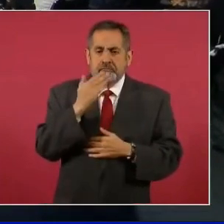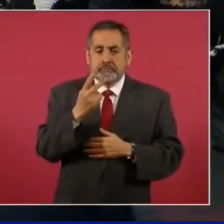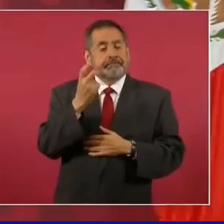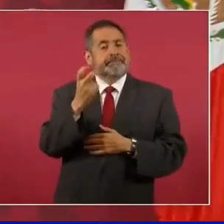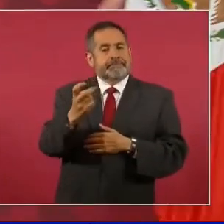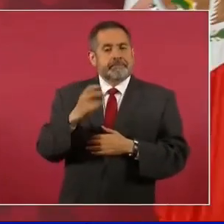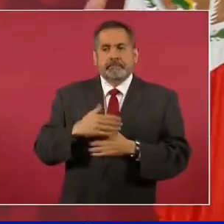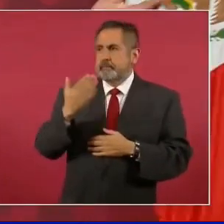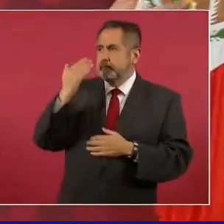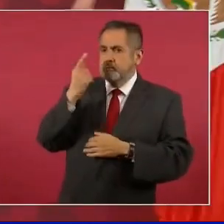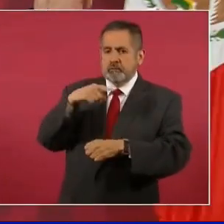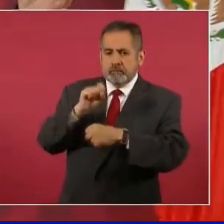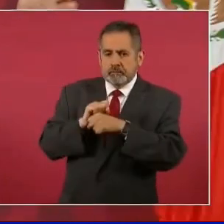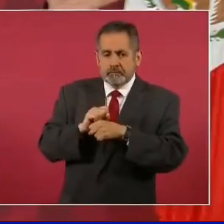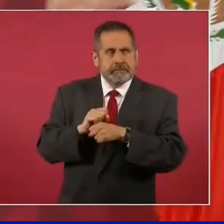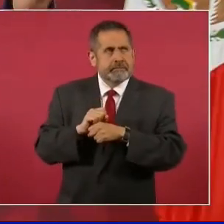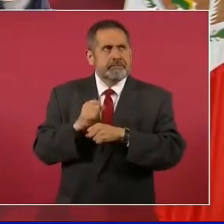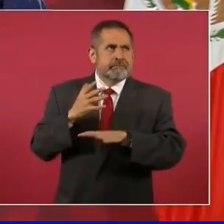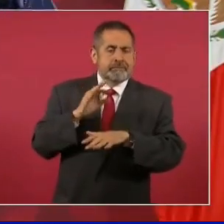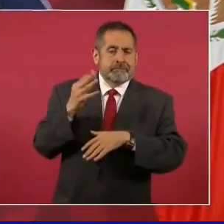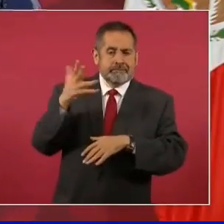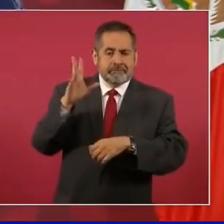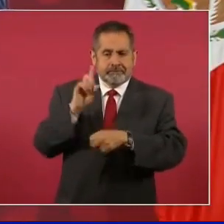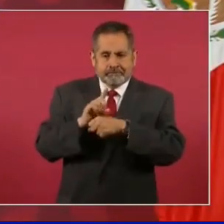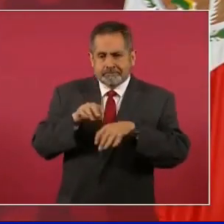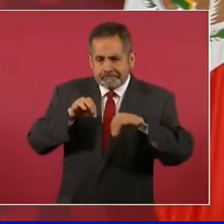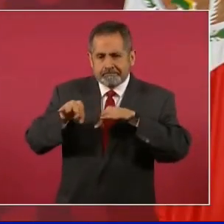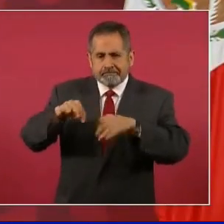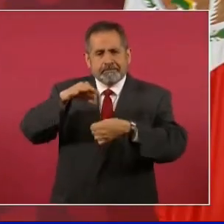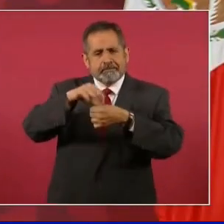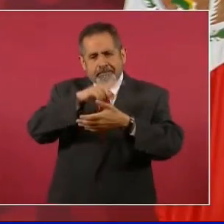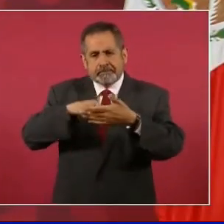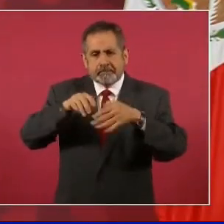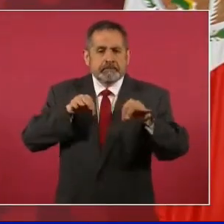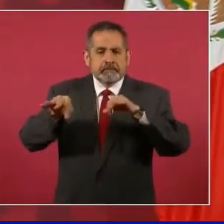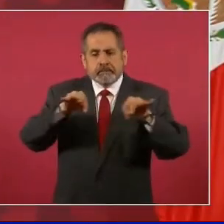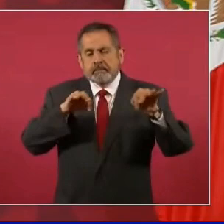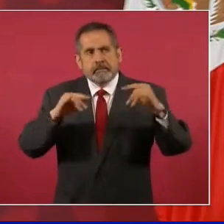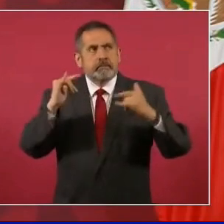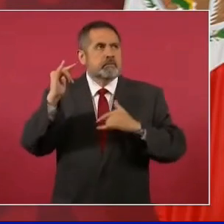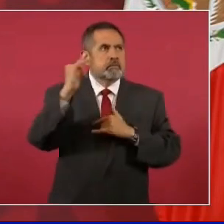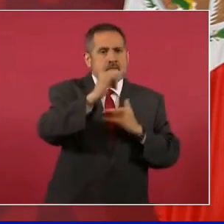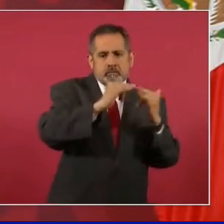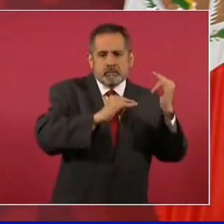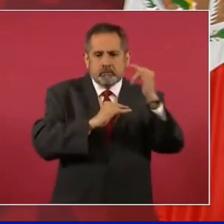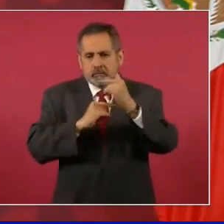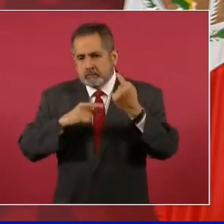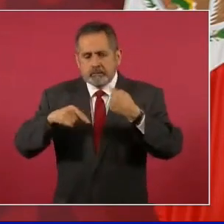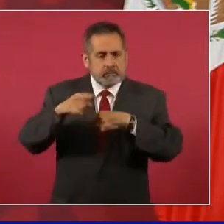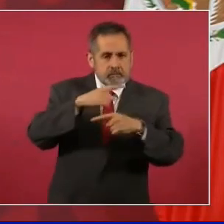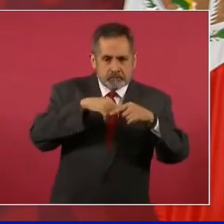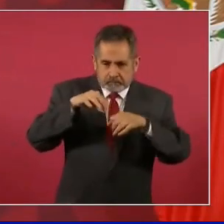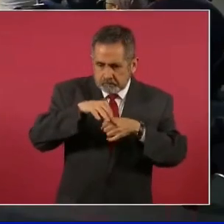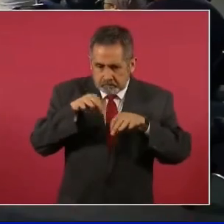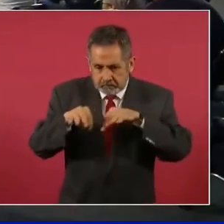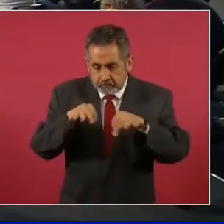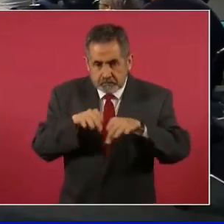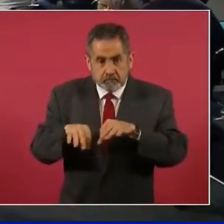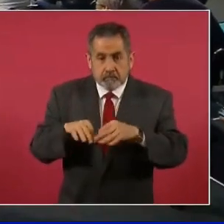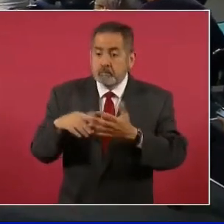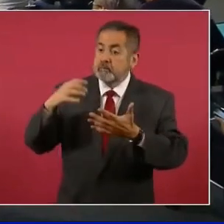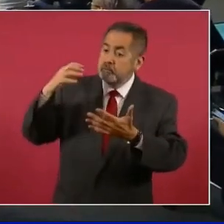Empezaron a votar hace 10 días. Como trabajan, por cierto, eso tuvo que ver con el